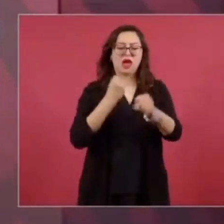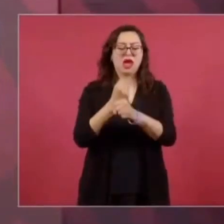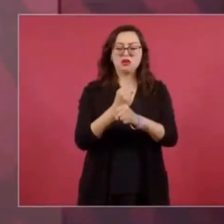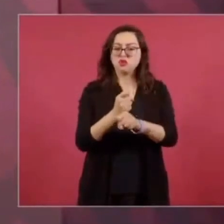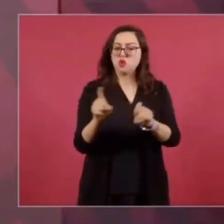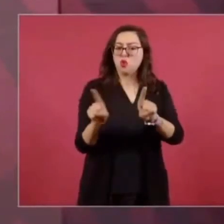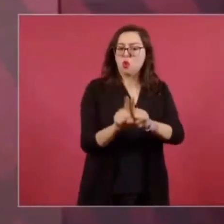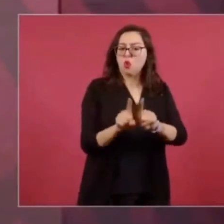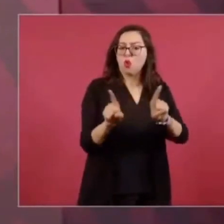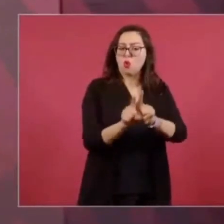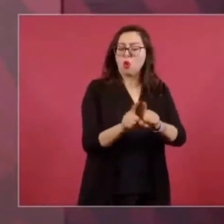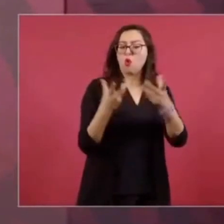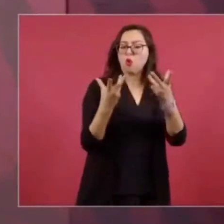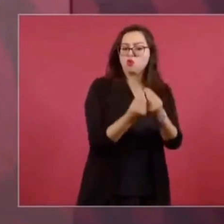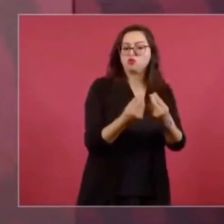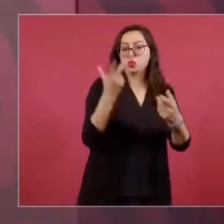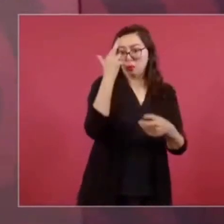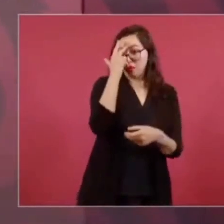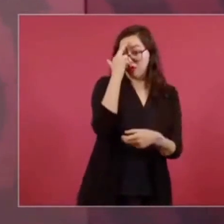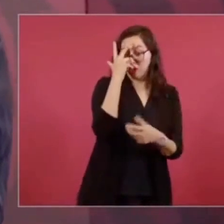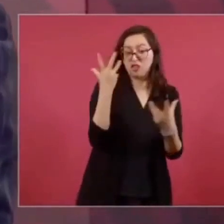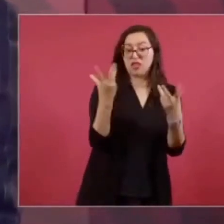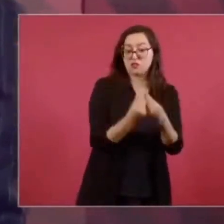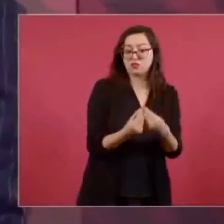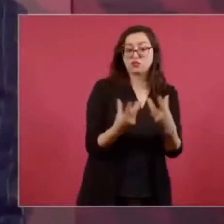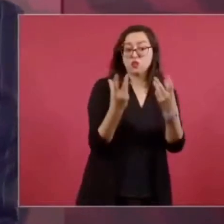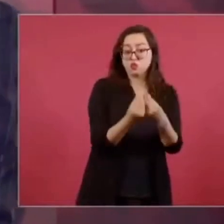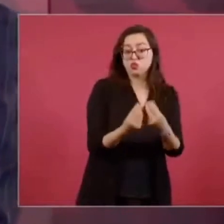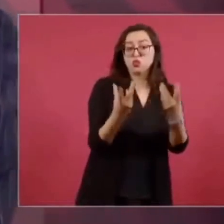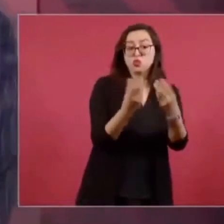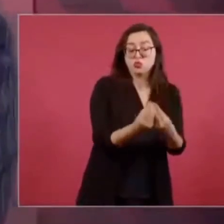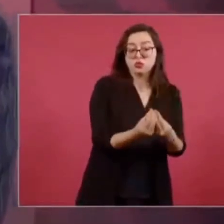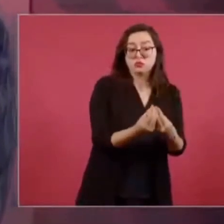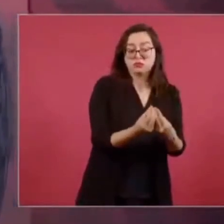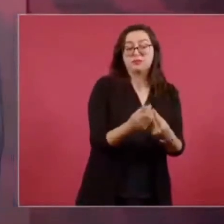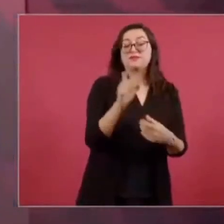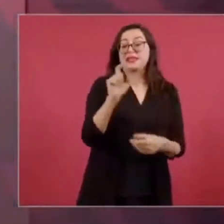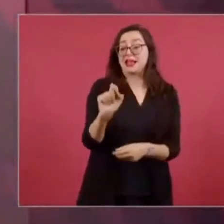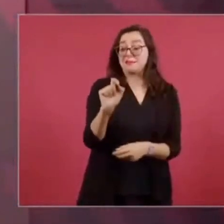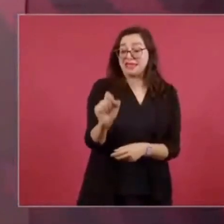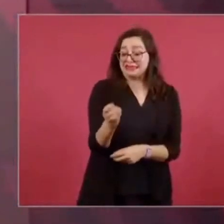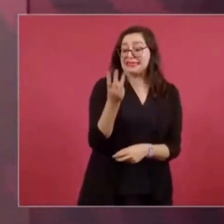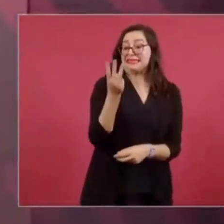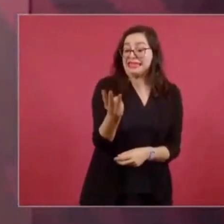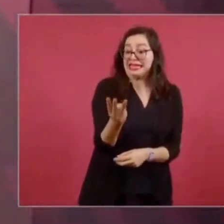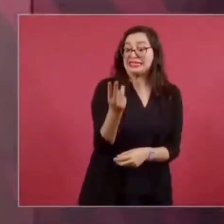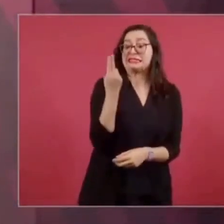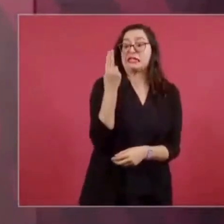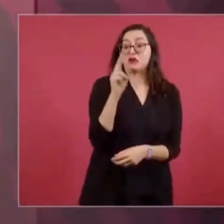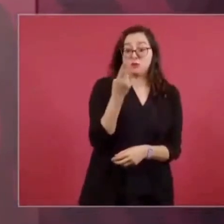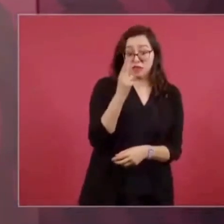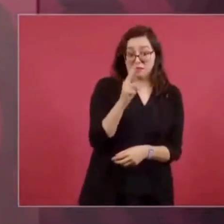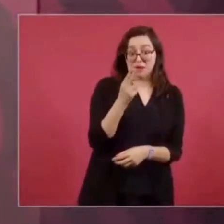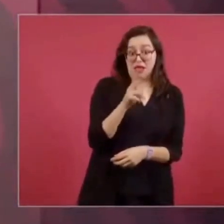el 23 de noviembre escribe a Porfirio Díaz desde